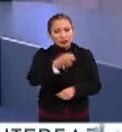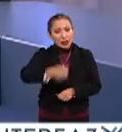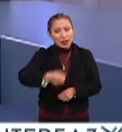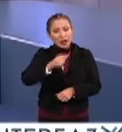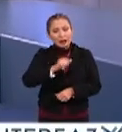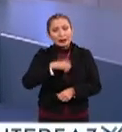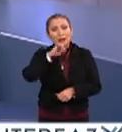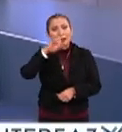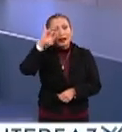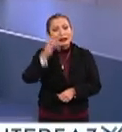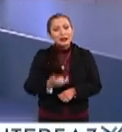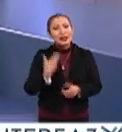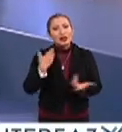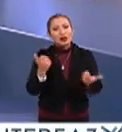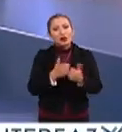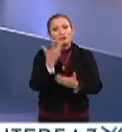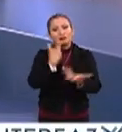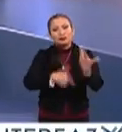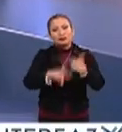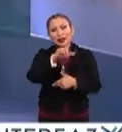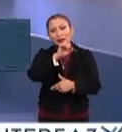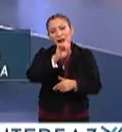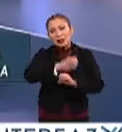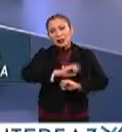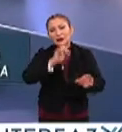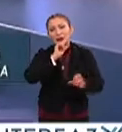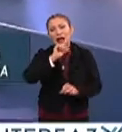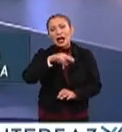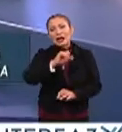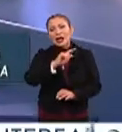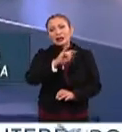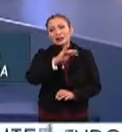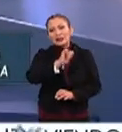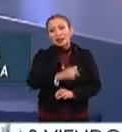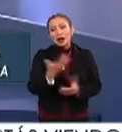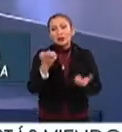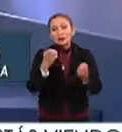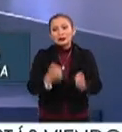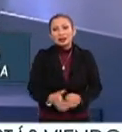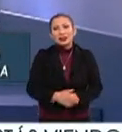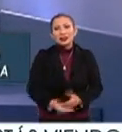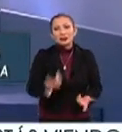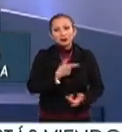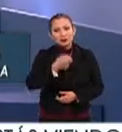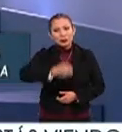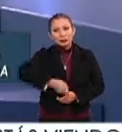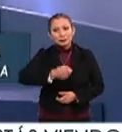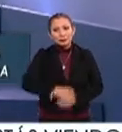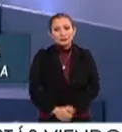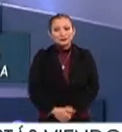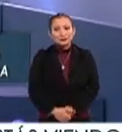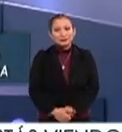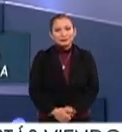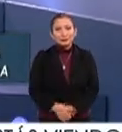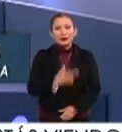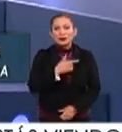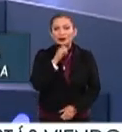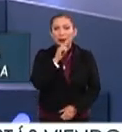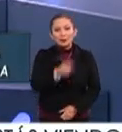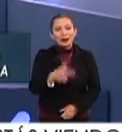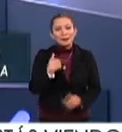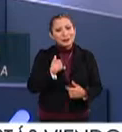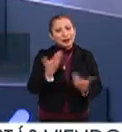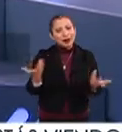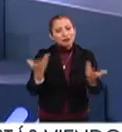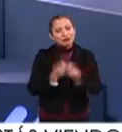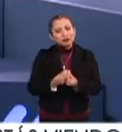saludar también a Griselda Yebra, quien se encuentra en lengua de señas, y por supuesto a Ana Cristina Olvera. ¿Cómo estás? Es un placer saludarte. Omar, el placer como siempre es